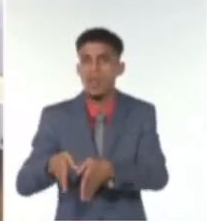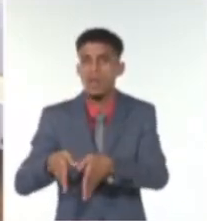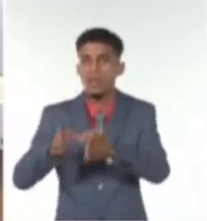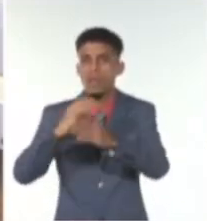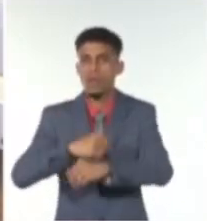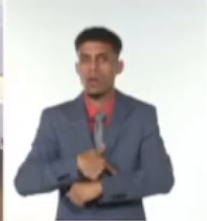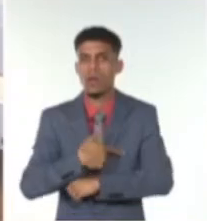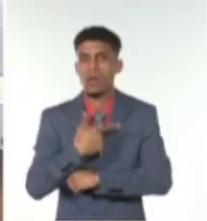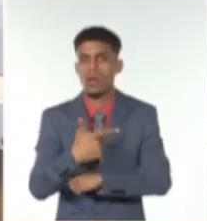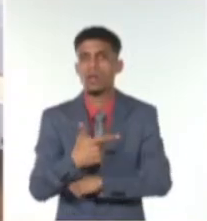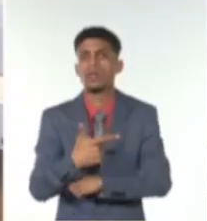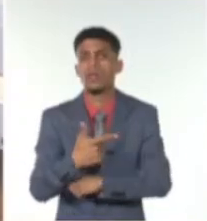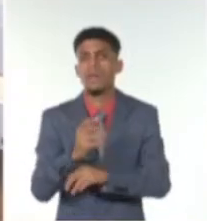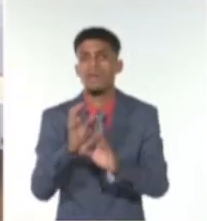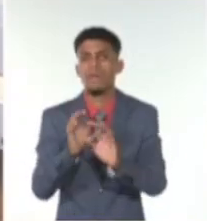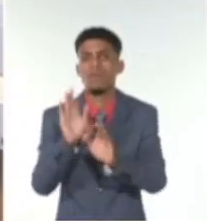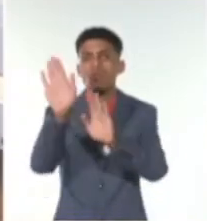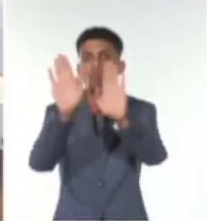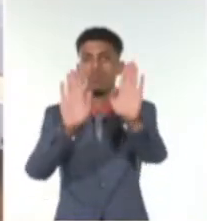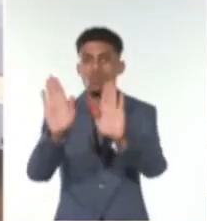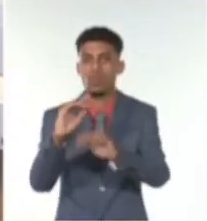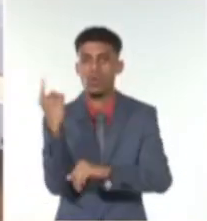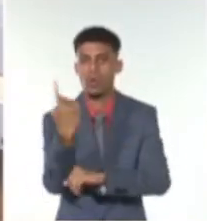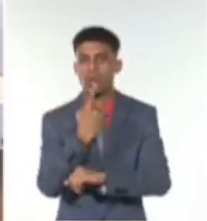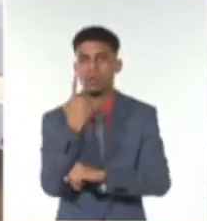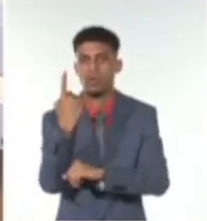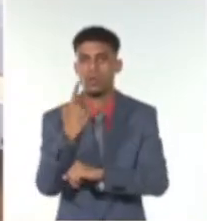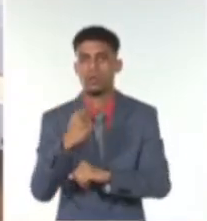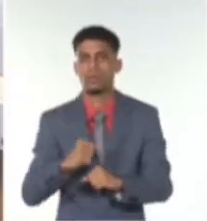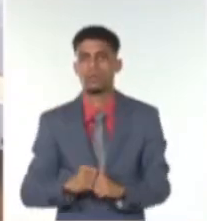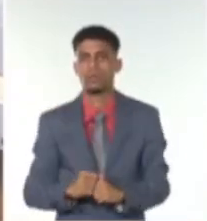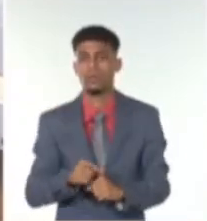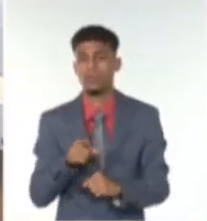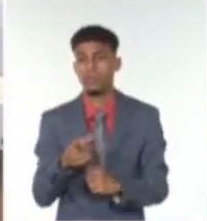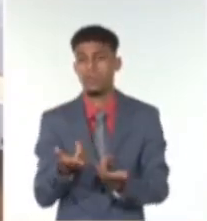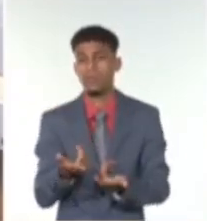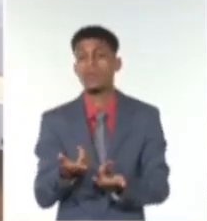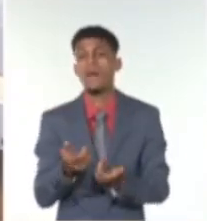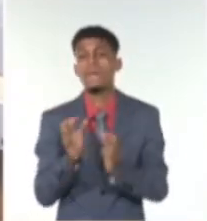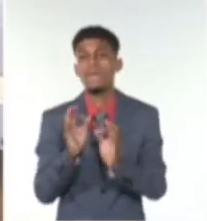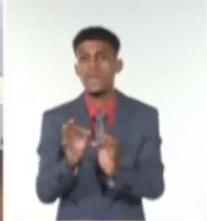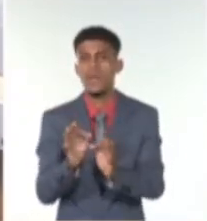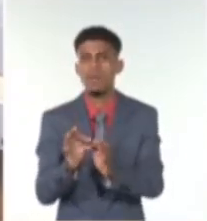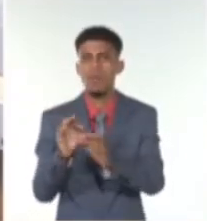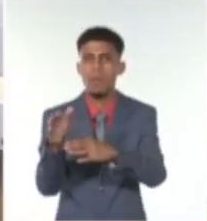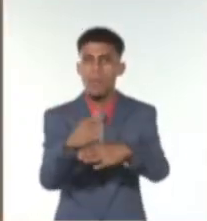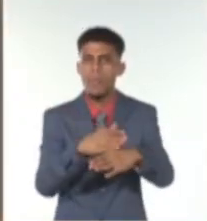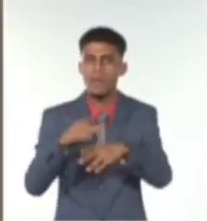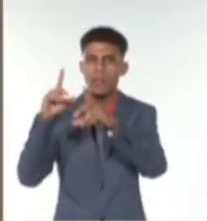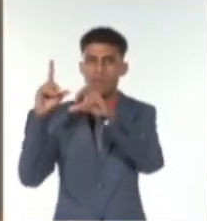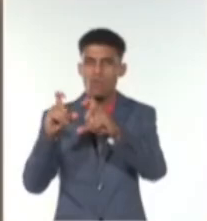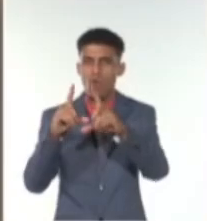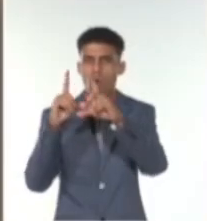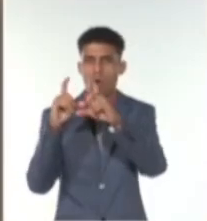universal del Museo Nacional de Bellas Artes. Se trata de un acercamiento al paisaje y a otros géneros.